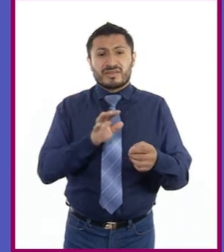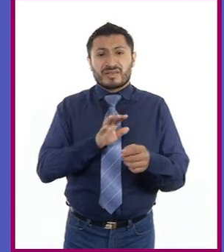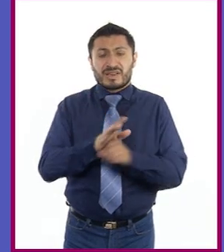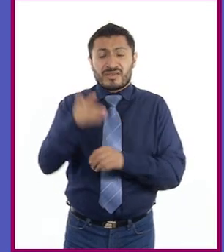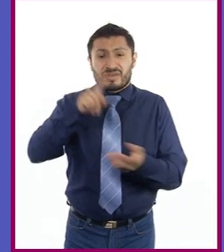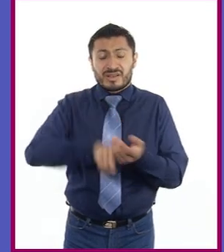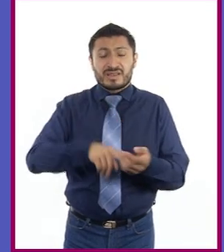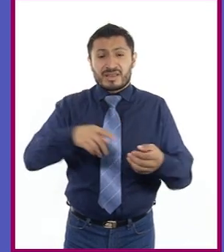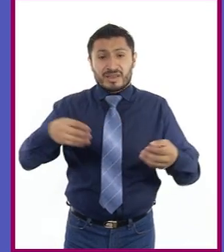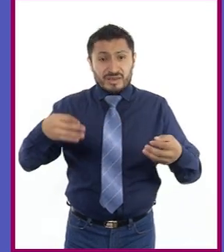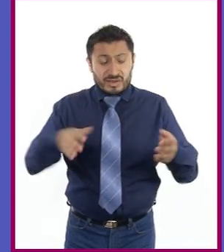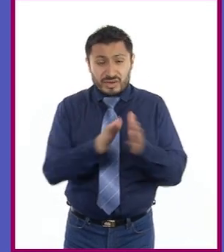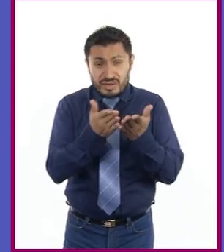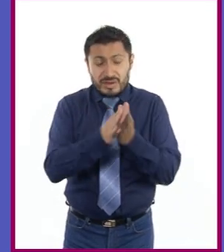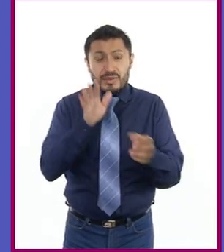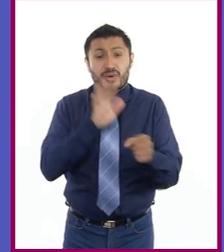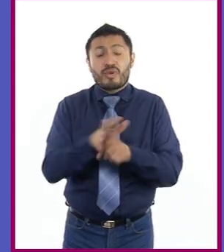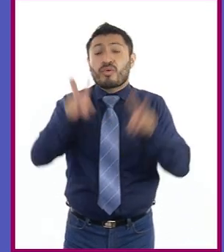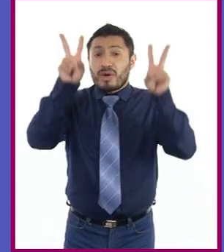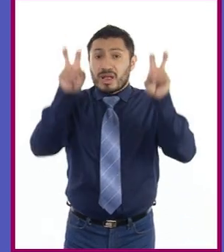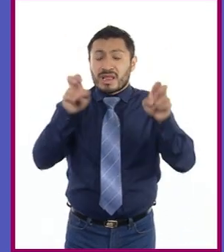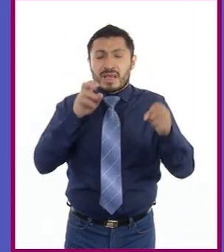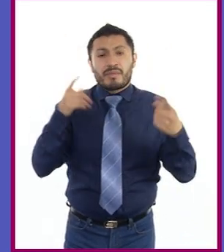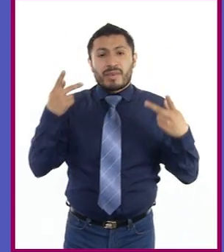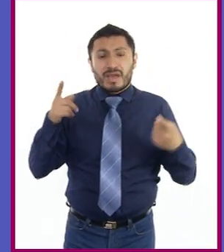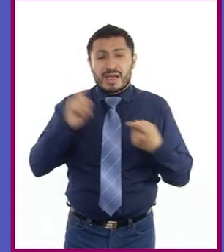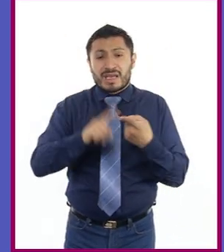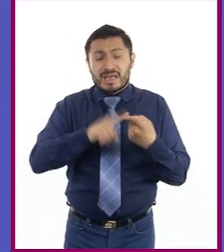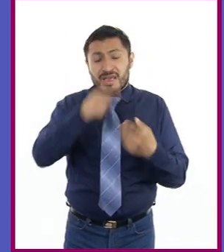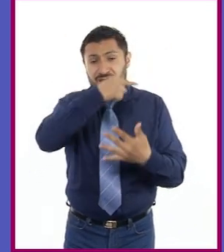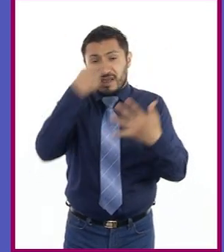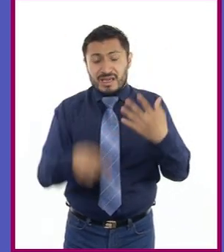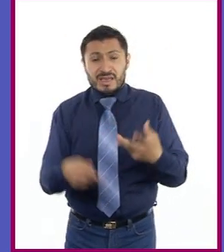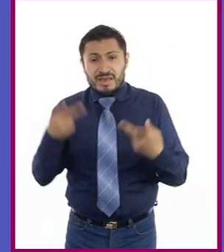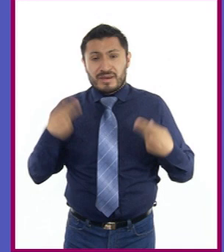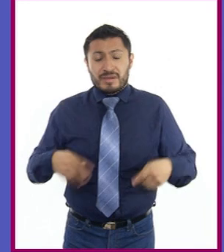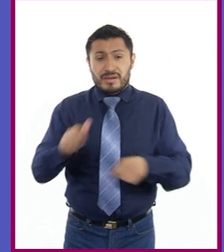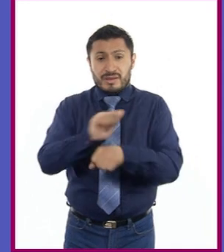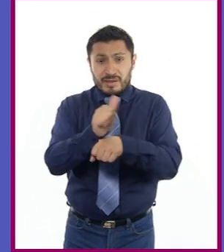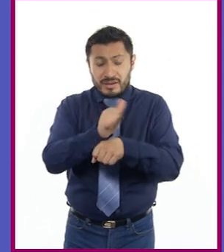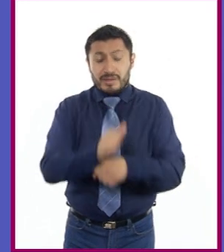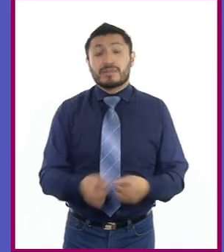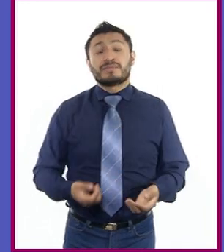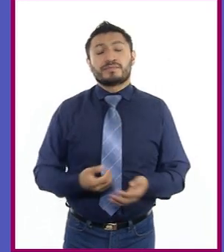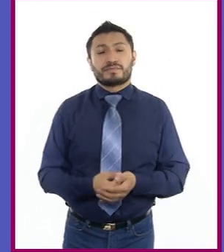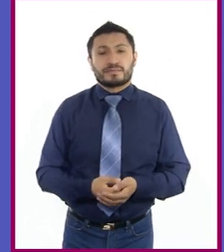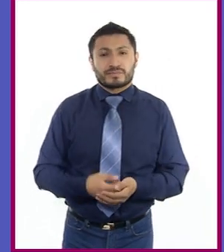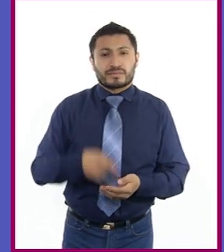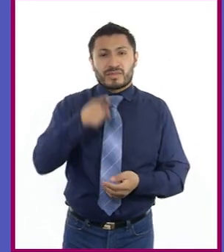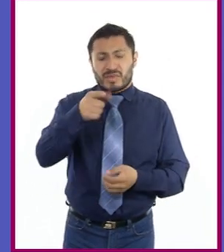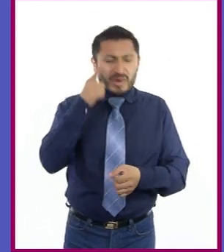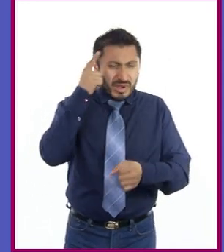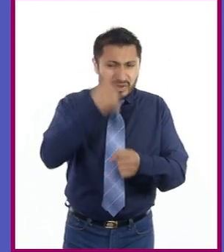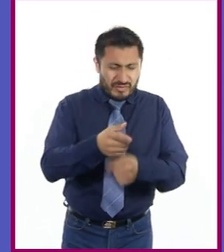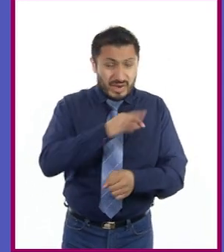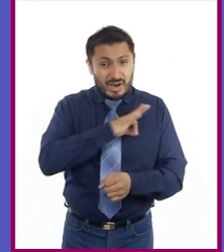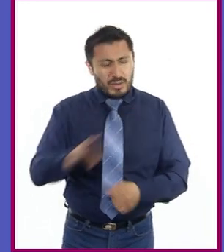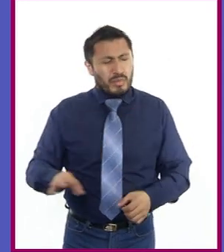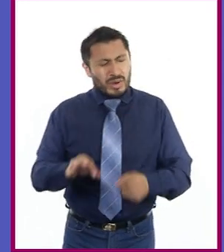es el tema? ¿Quiénes son los protagonistas? ¿Es posible identificar claramente a los